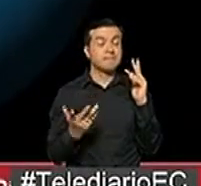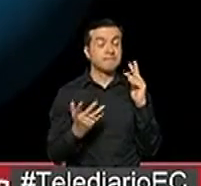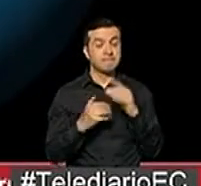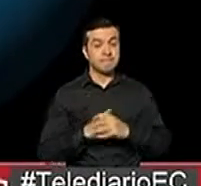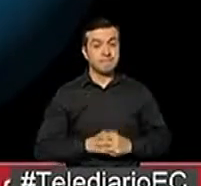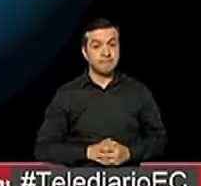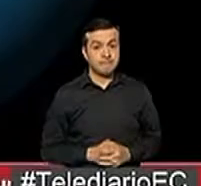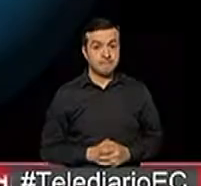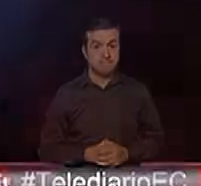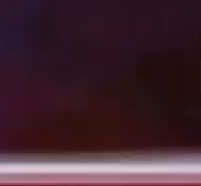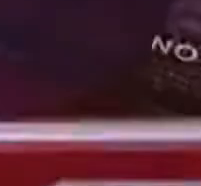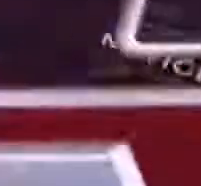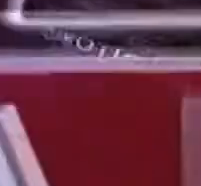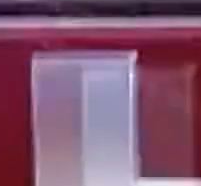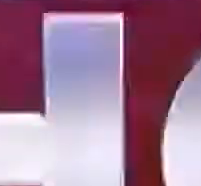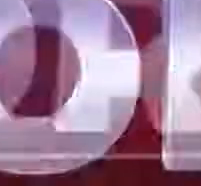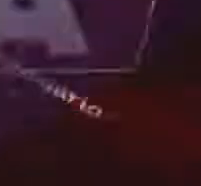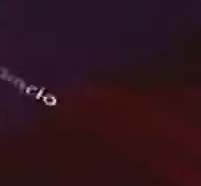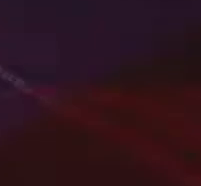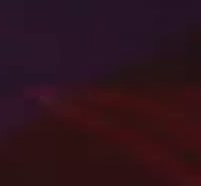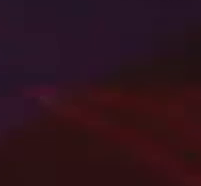Aguilera, Medios Públicos.